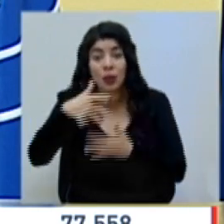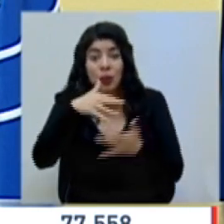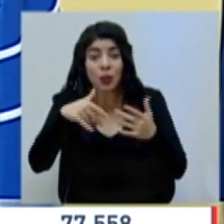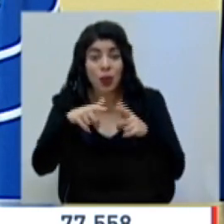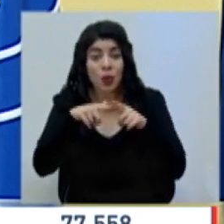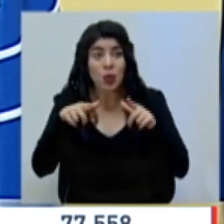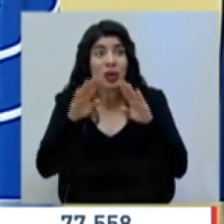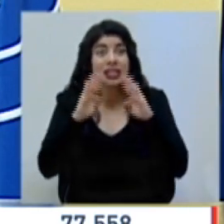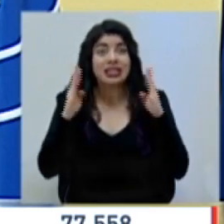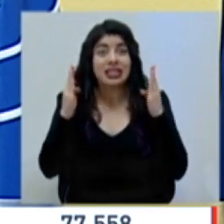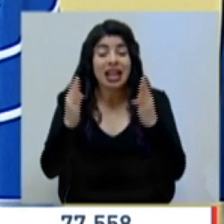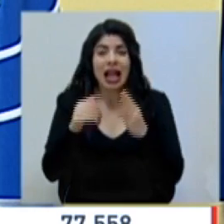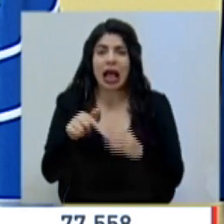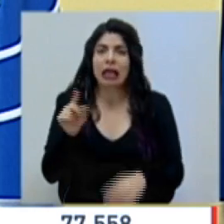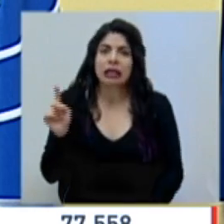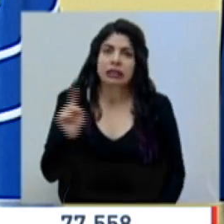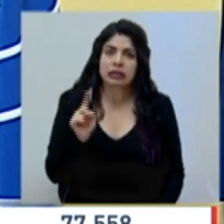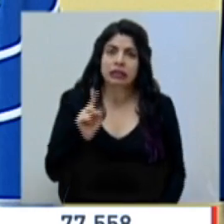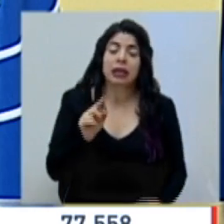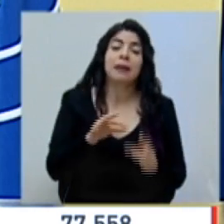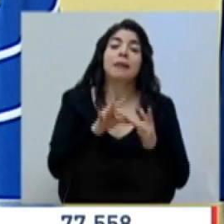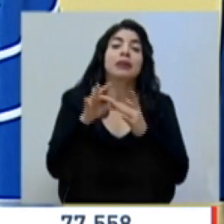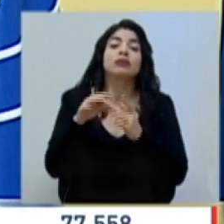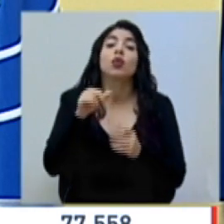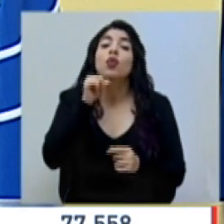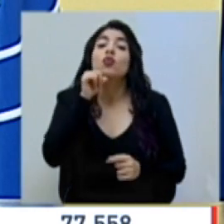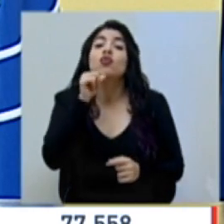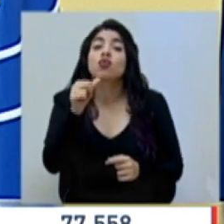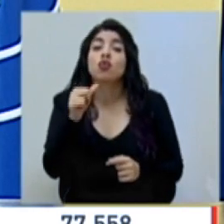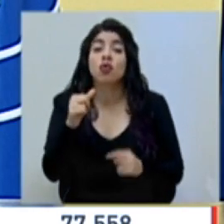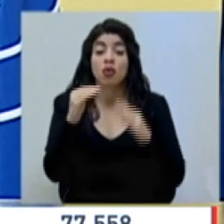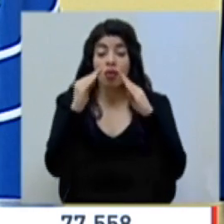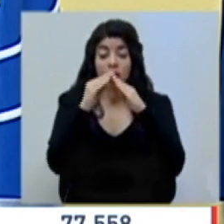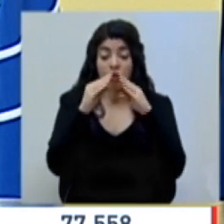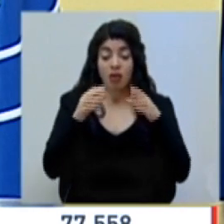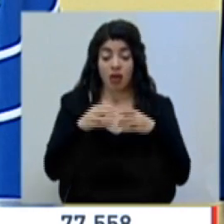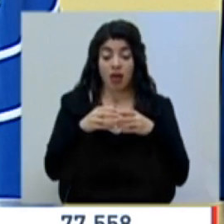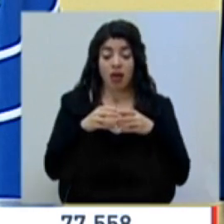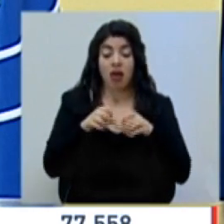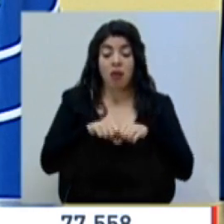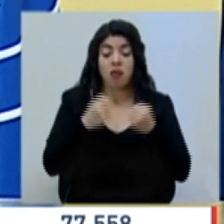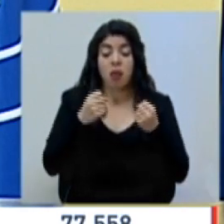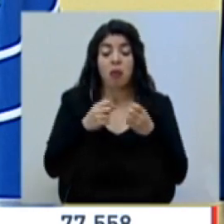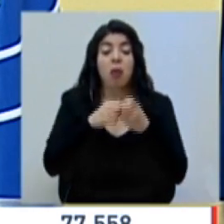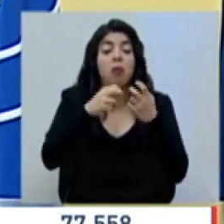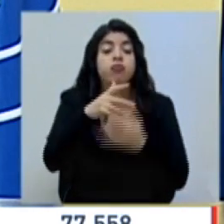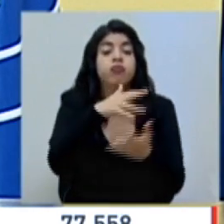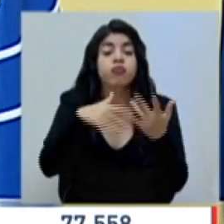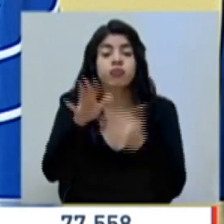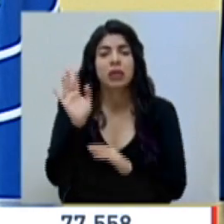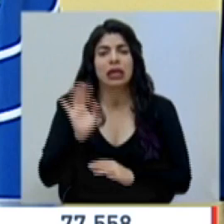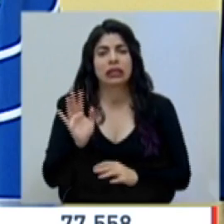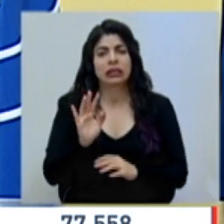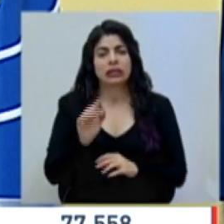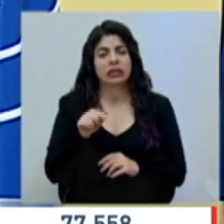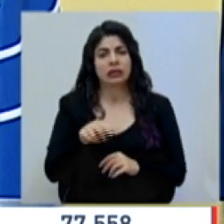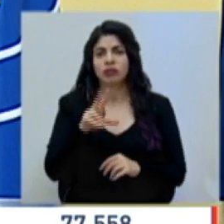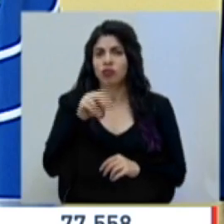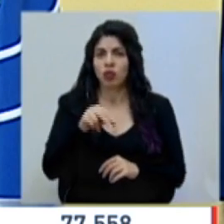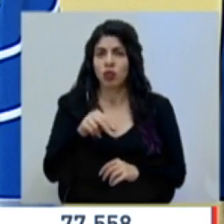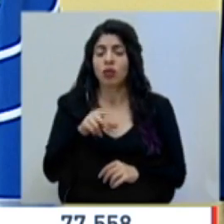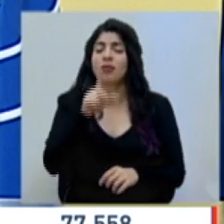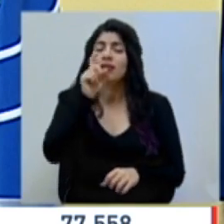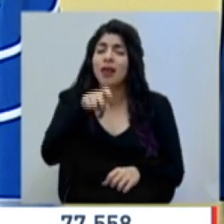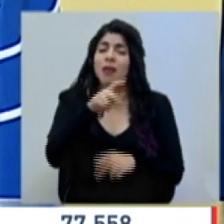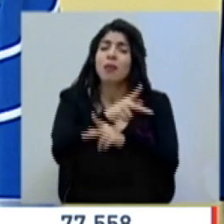sitios cerrados, y sobre todo no romper las burbujas sociales. Protejamos a nuestra comunidad más vulnerable.